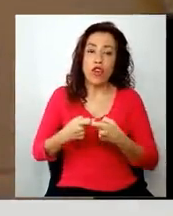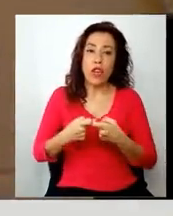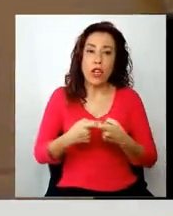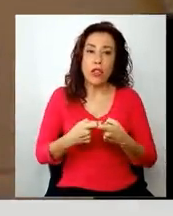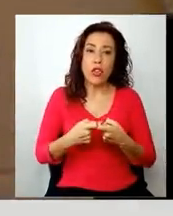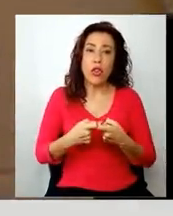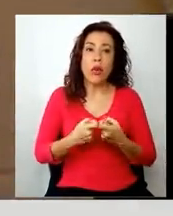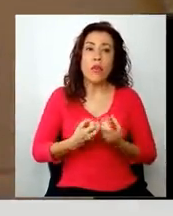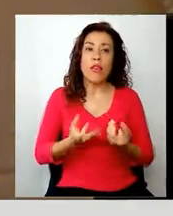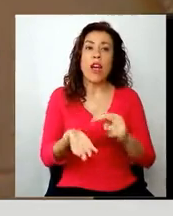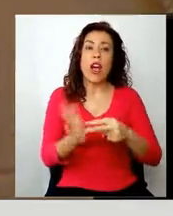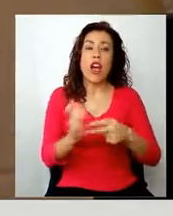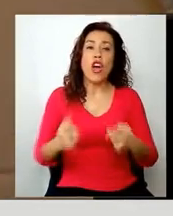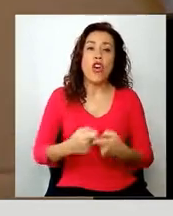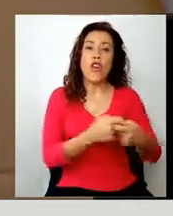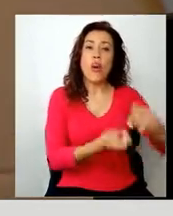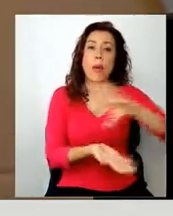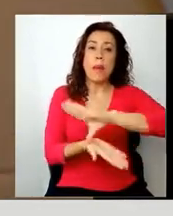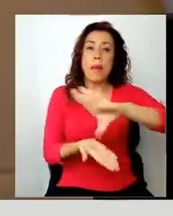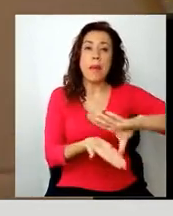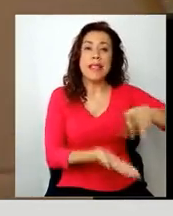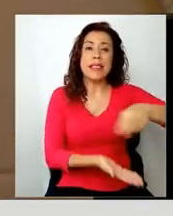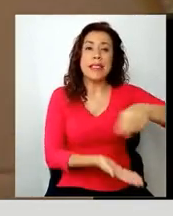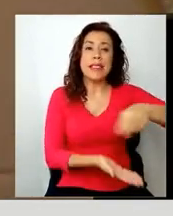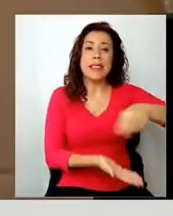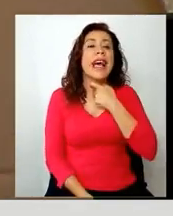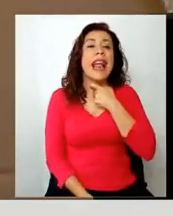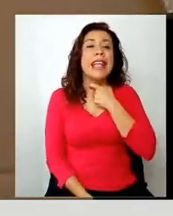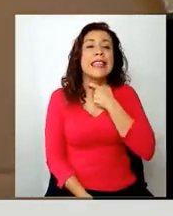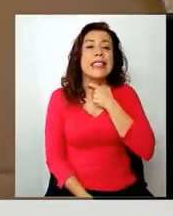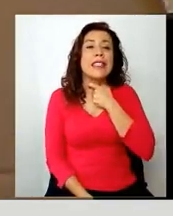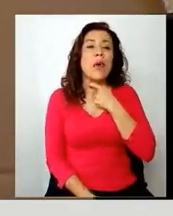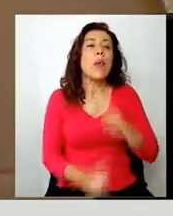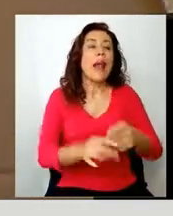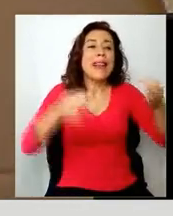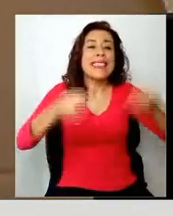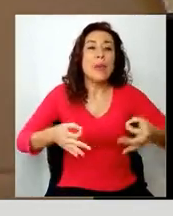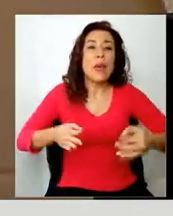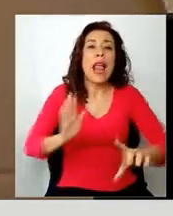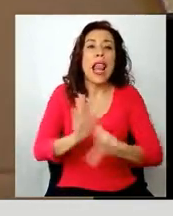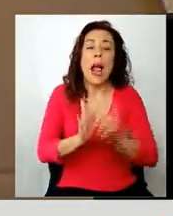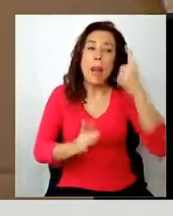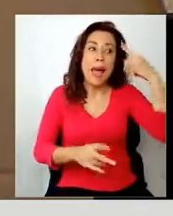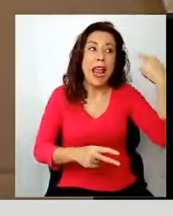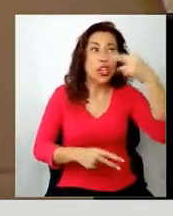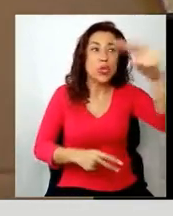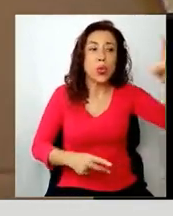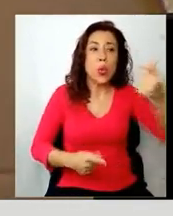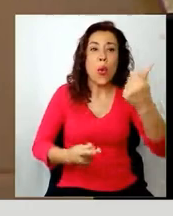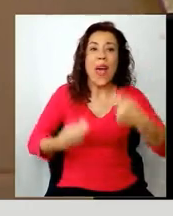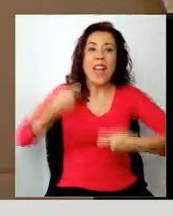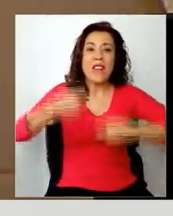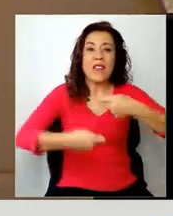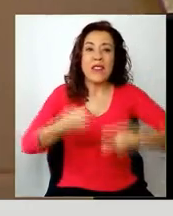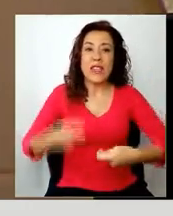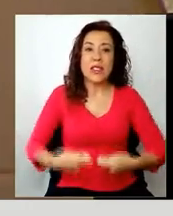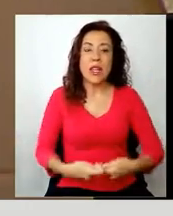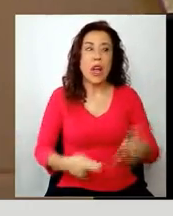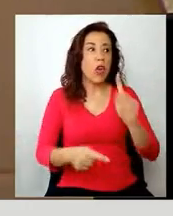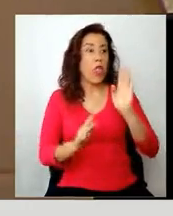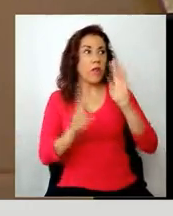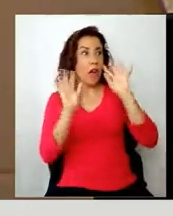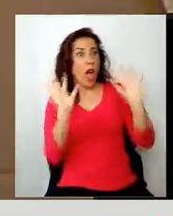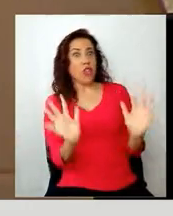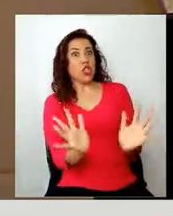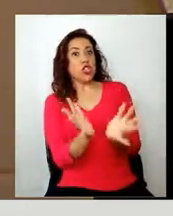aquellos países a los cuales nosotros les aseguramos una cierta certeza jurídica para sus inversiones Entonces no nos sorprendamos si